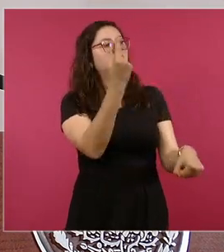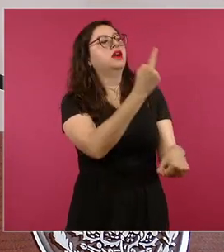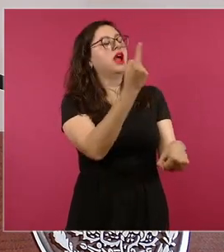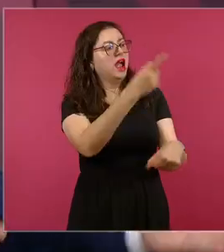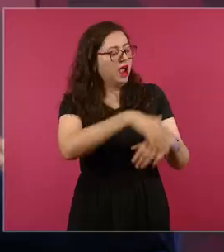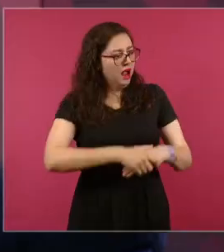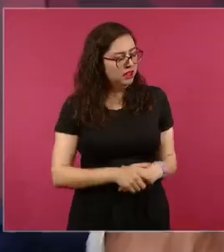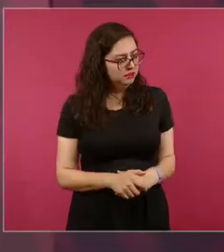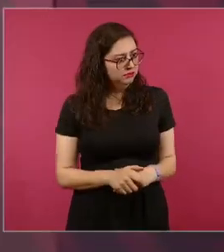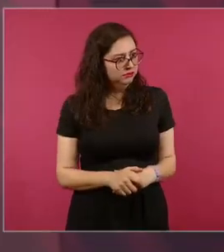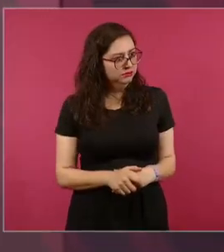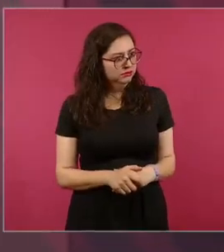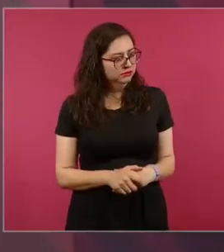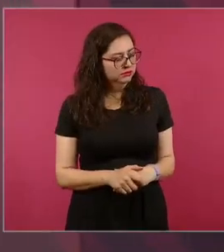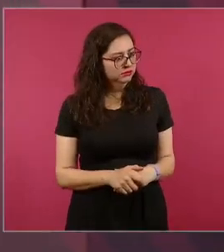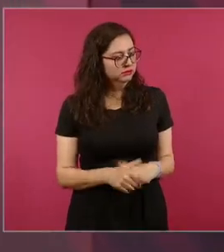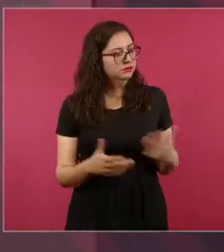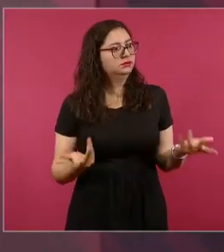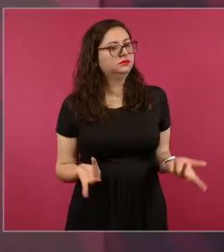¿Y por qué